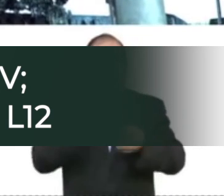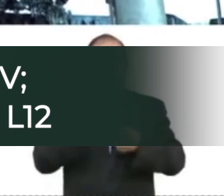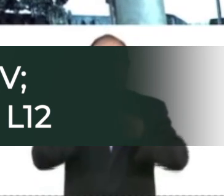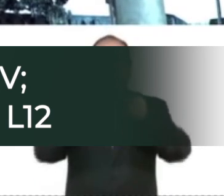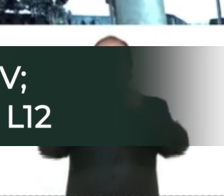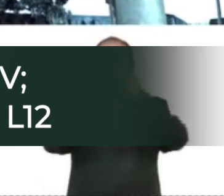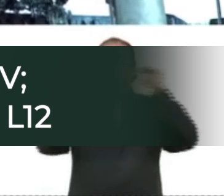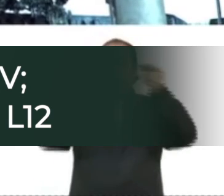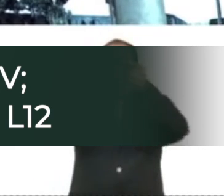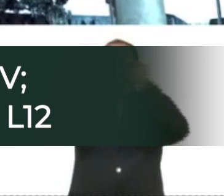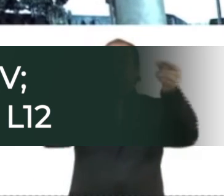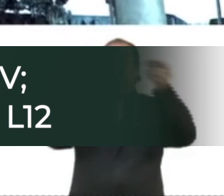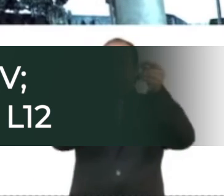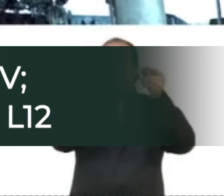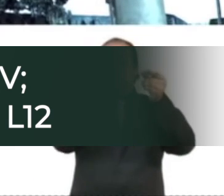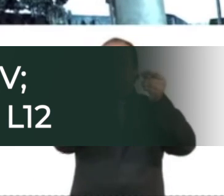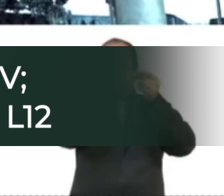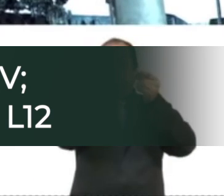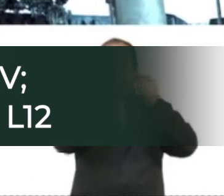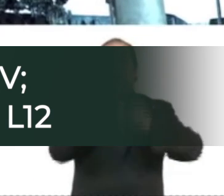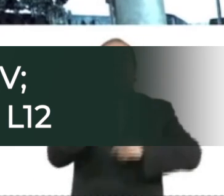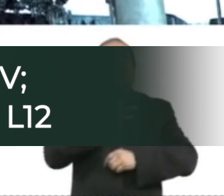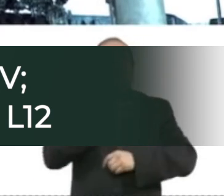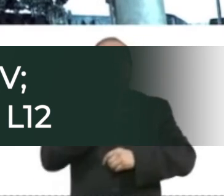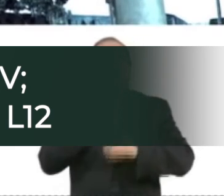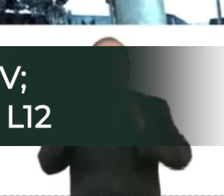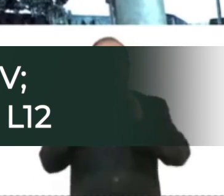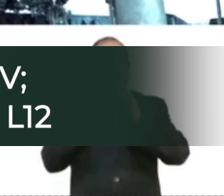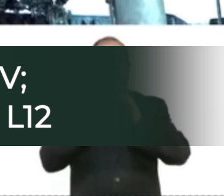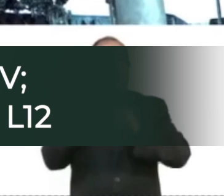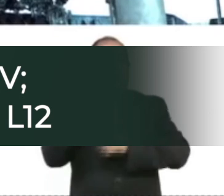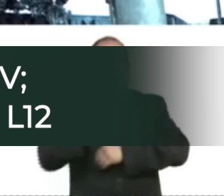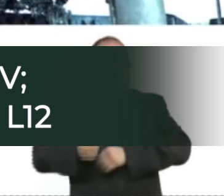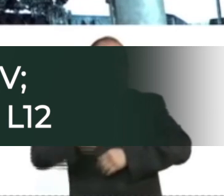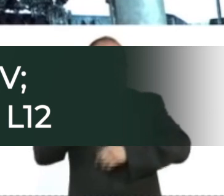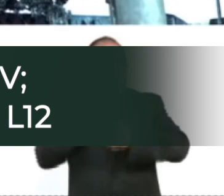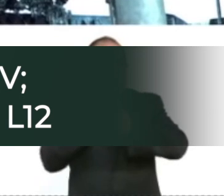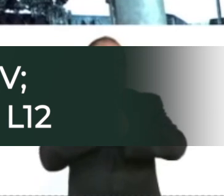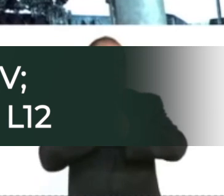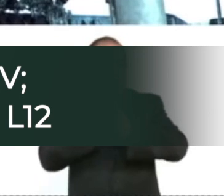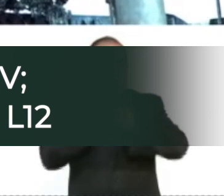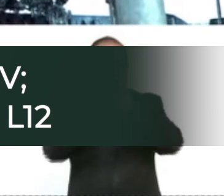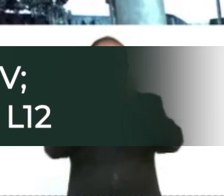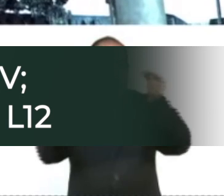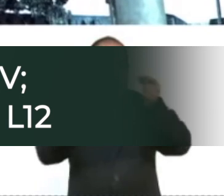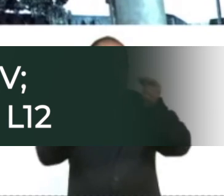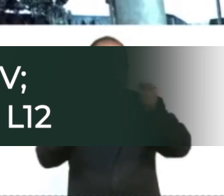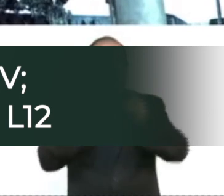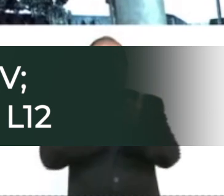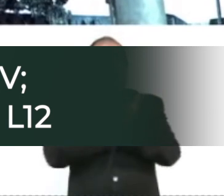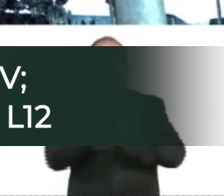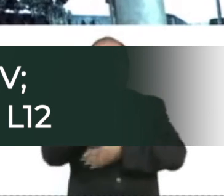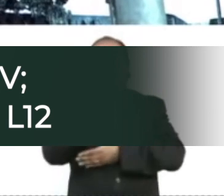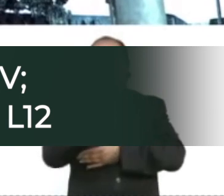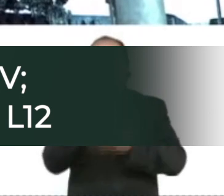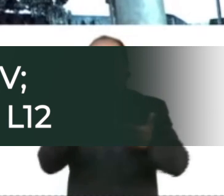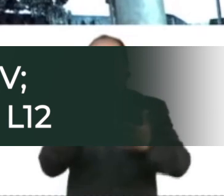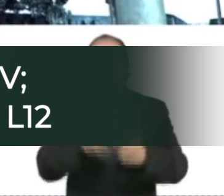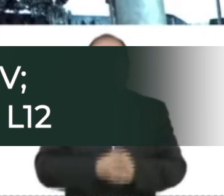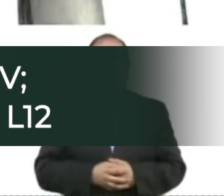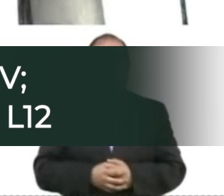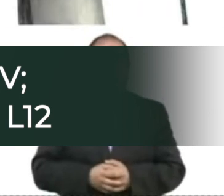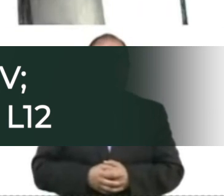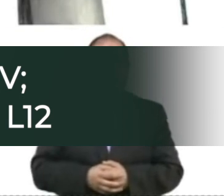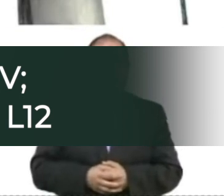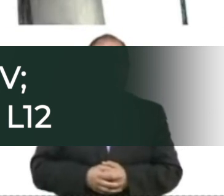de este año, según el cual hubo fallas de mantenimiento e inspección entre las cuatro causas del colapso el 3 de mayo del 2021, con un